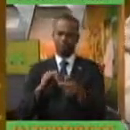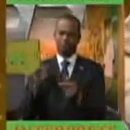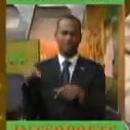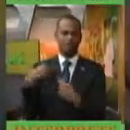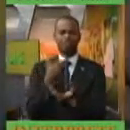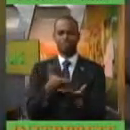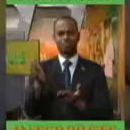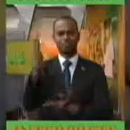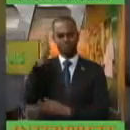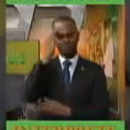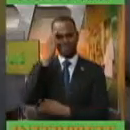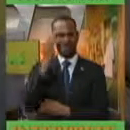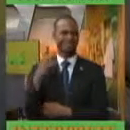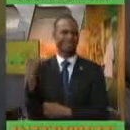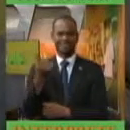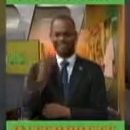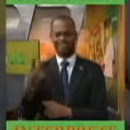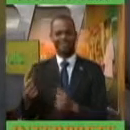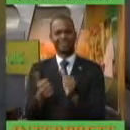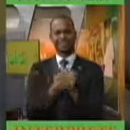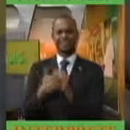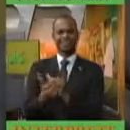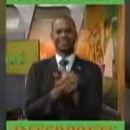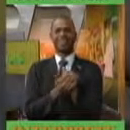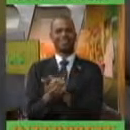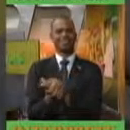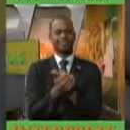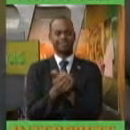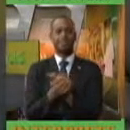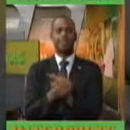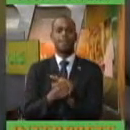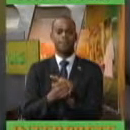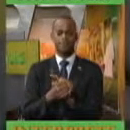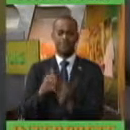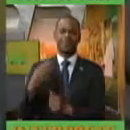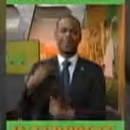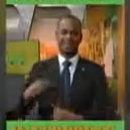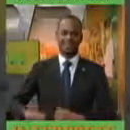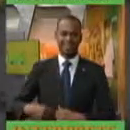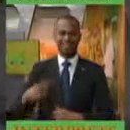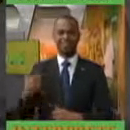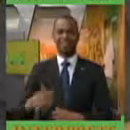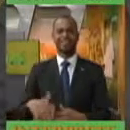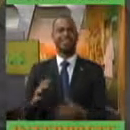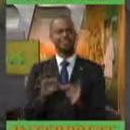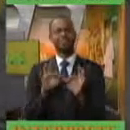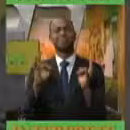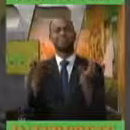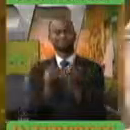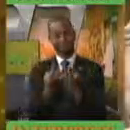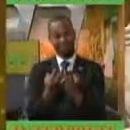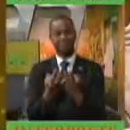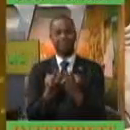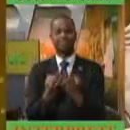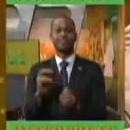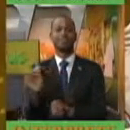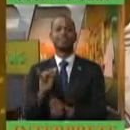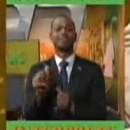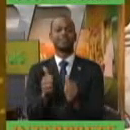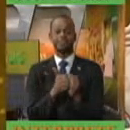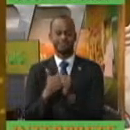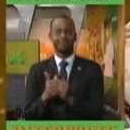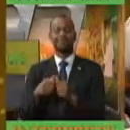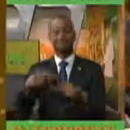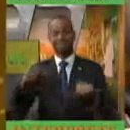con nosotros de siempre. Conocida. De siempre, ¿verdad? Imagino, Corporán. Somos una familia. Y aquí está